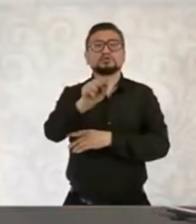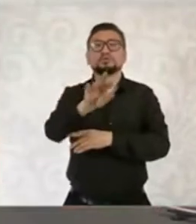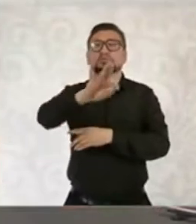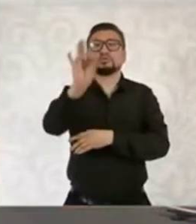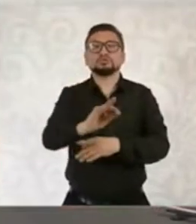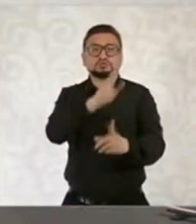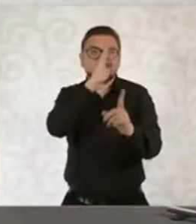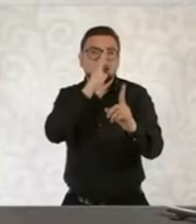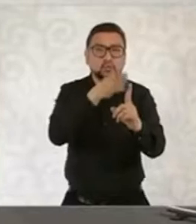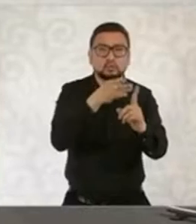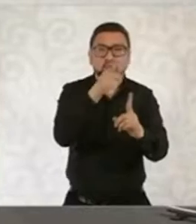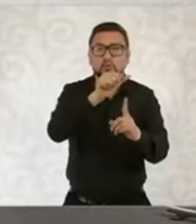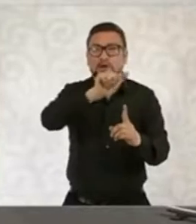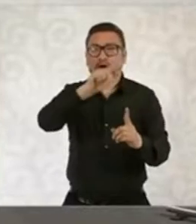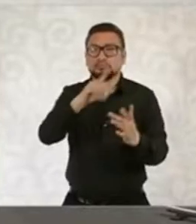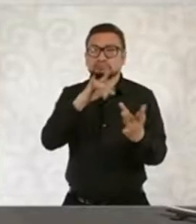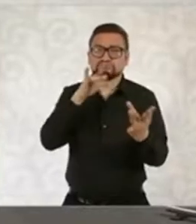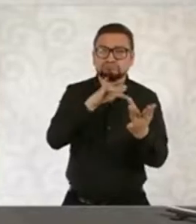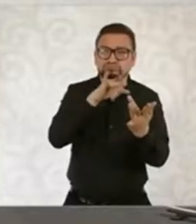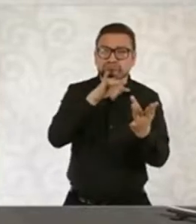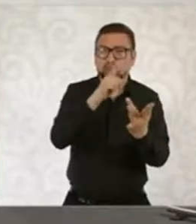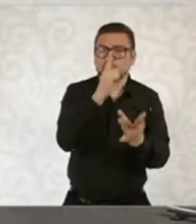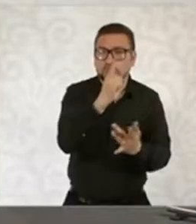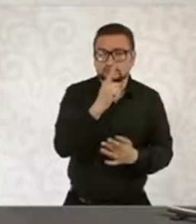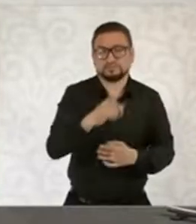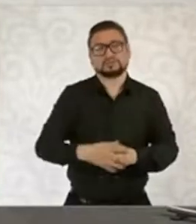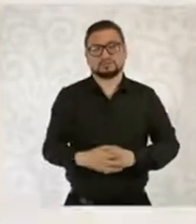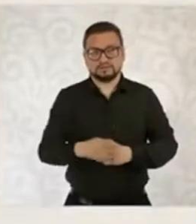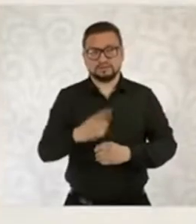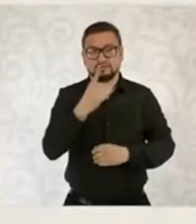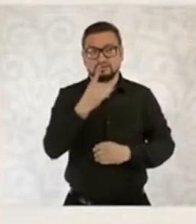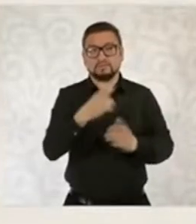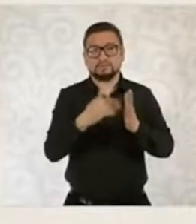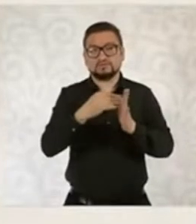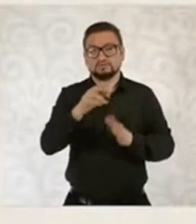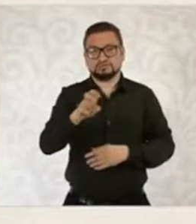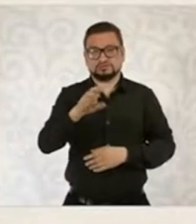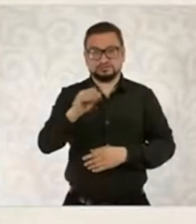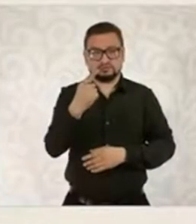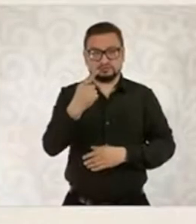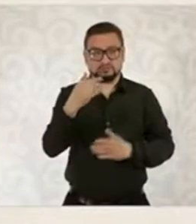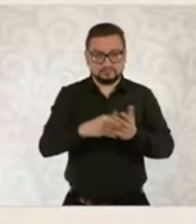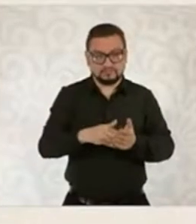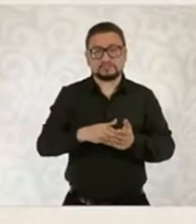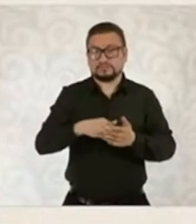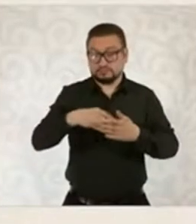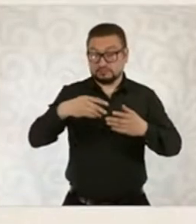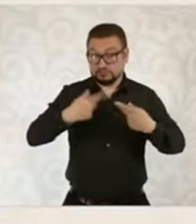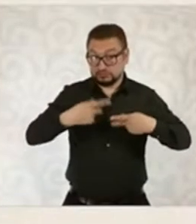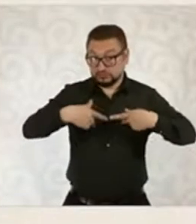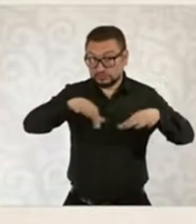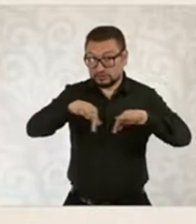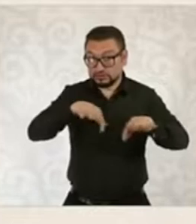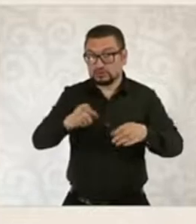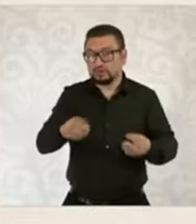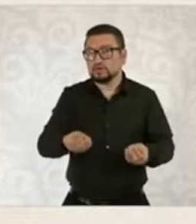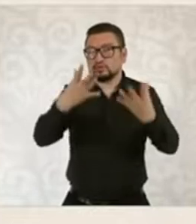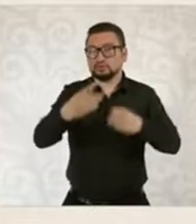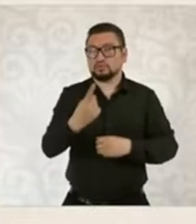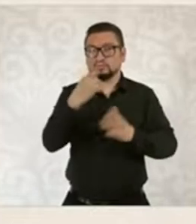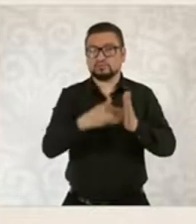80% trabaja en una sola plataforma, lo que significa que de este 1.291.000 puestos de trabajo corresponden